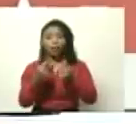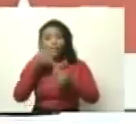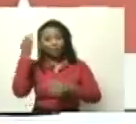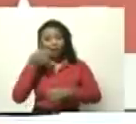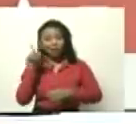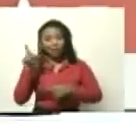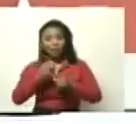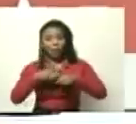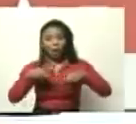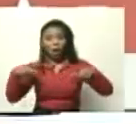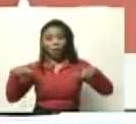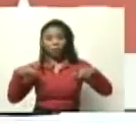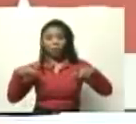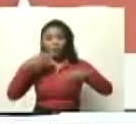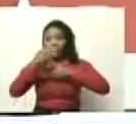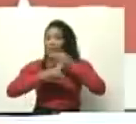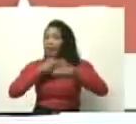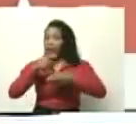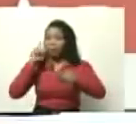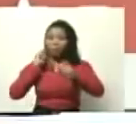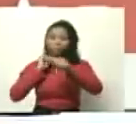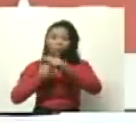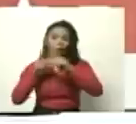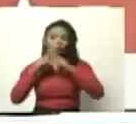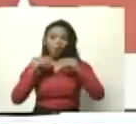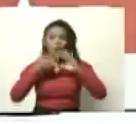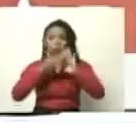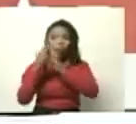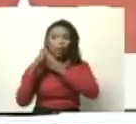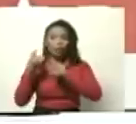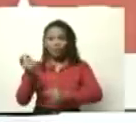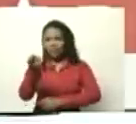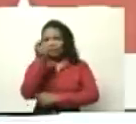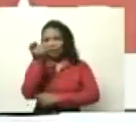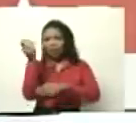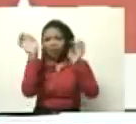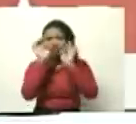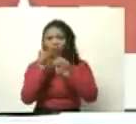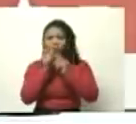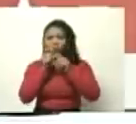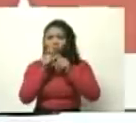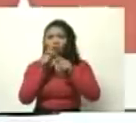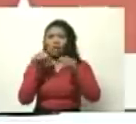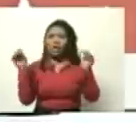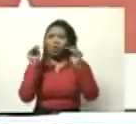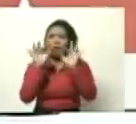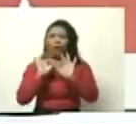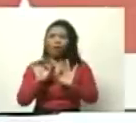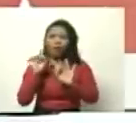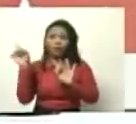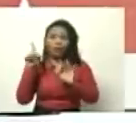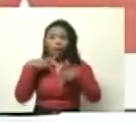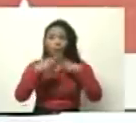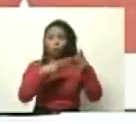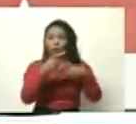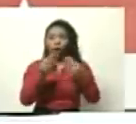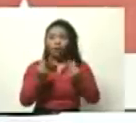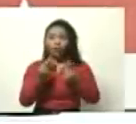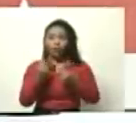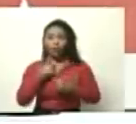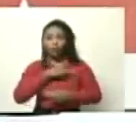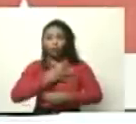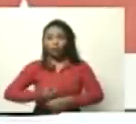crecimiento, sea percibido por toda la comunidad sin ningún tipo de desigualdad. Y eso viene con las políticas económicas de